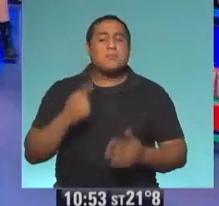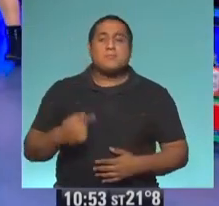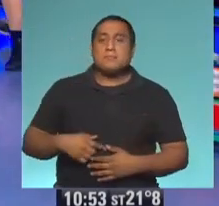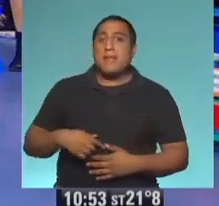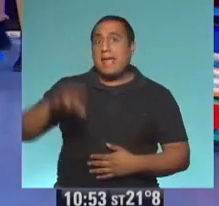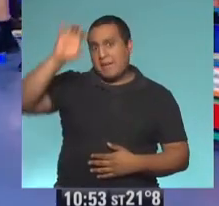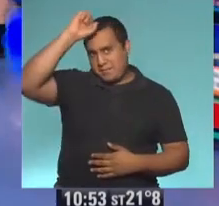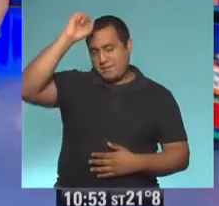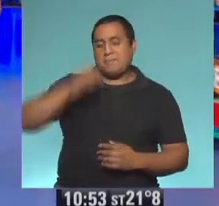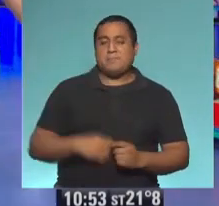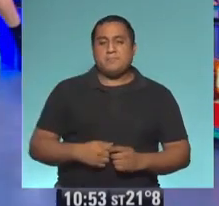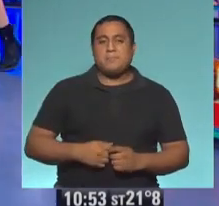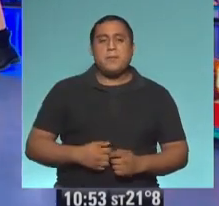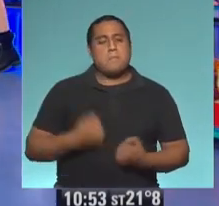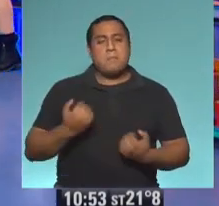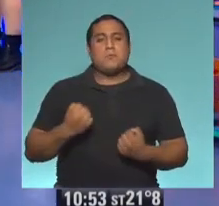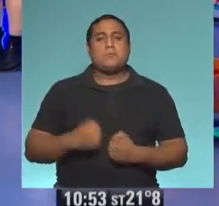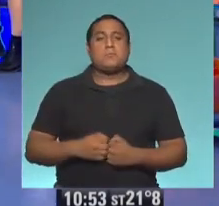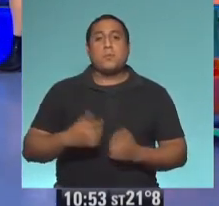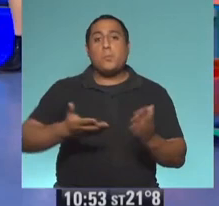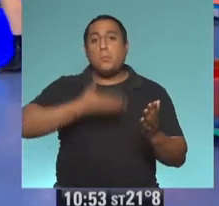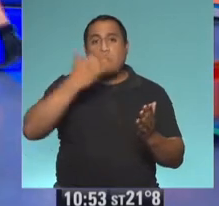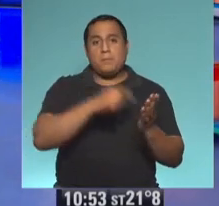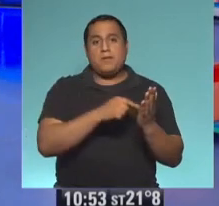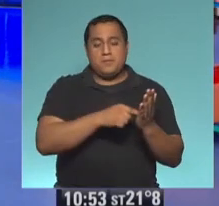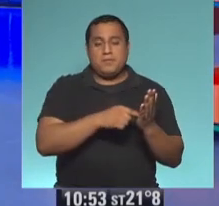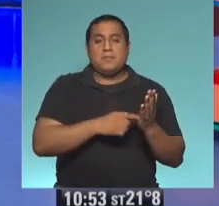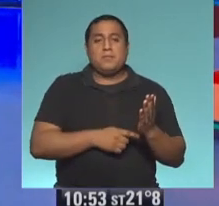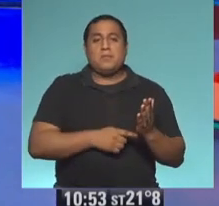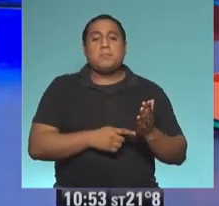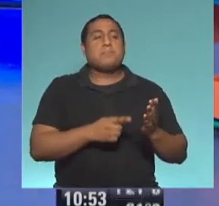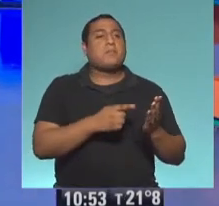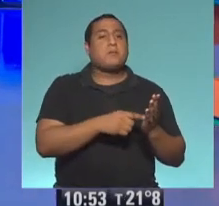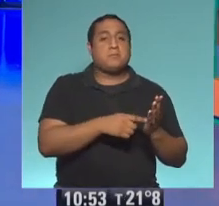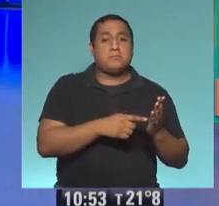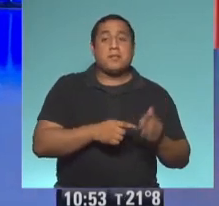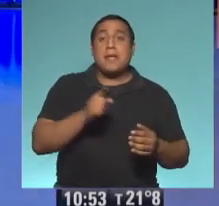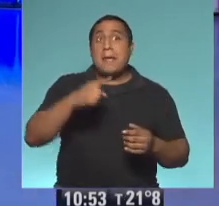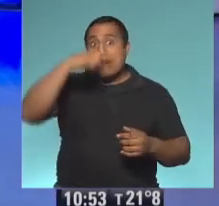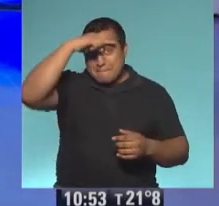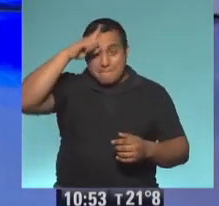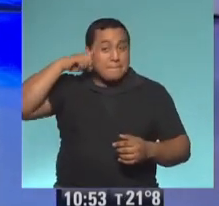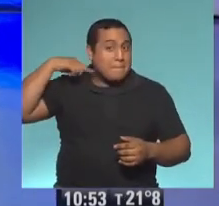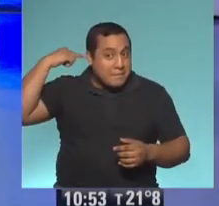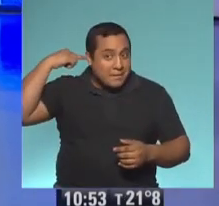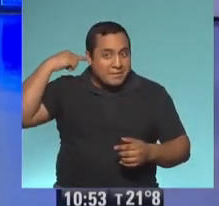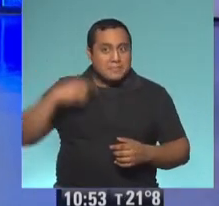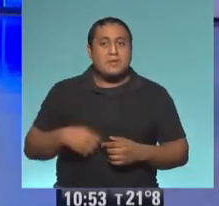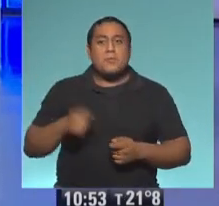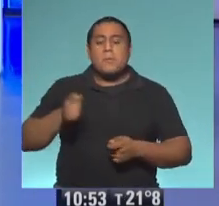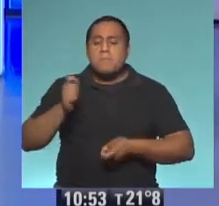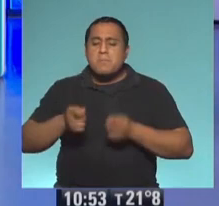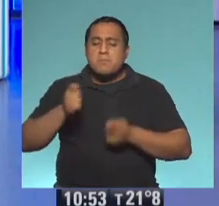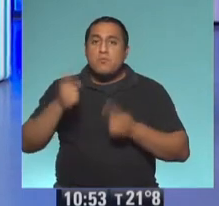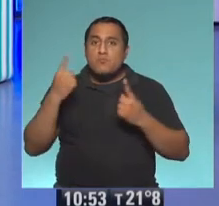dábamos en mí vamos ahí tenés un poema ahí tenés listo tu y vos málaga tenga rías de conmigo de hacer la musiquita